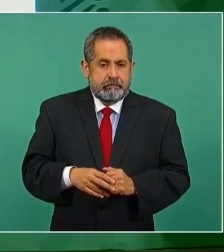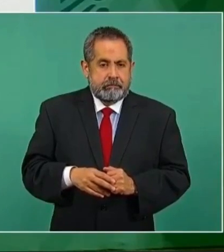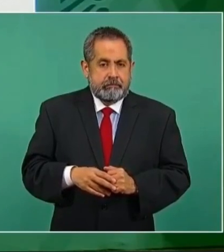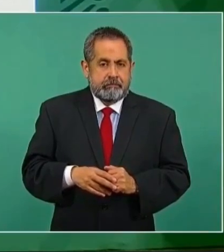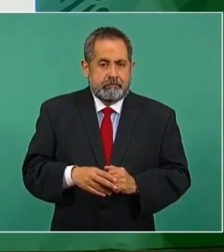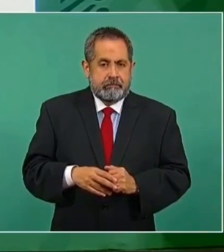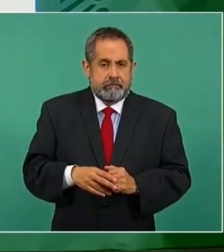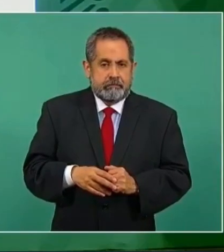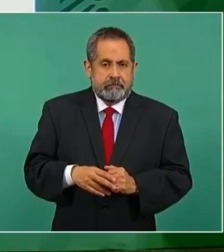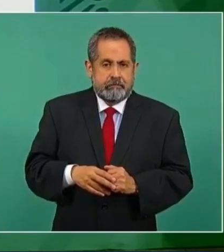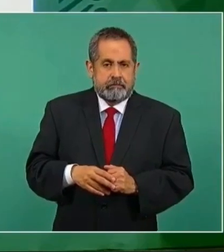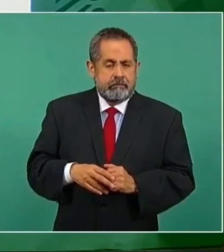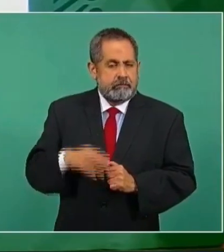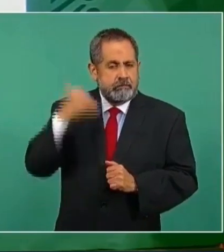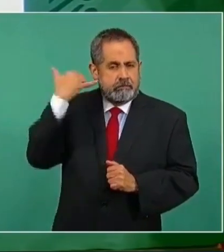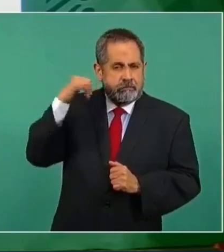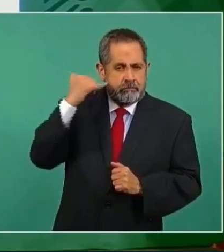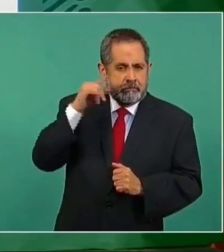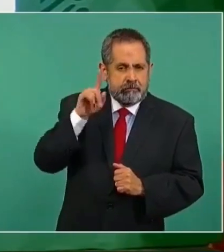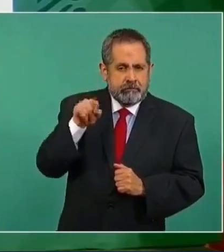está Yucatán 1.5,